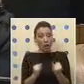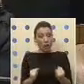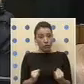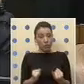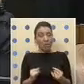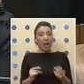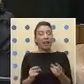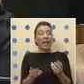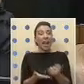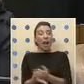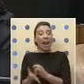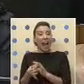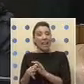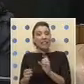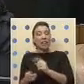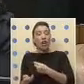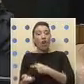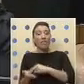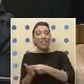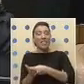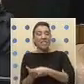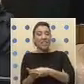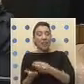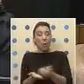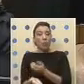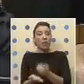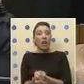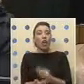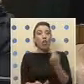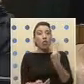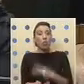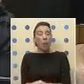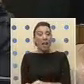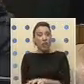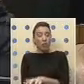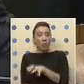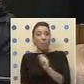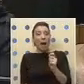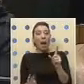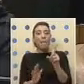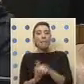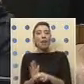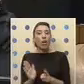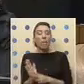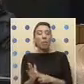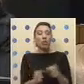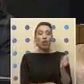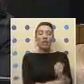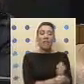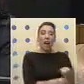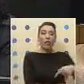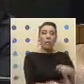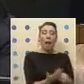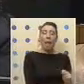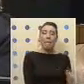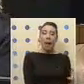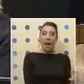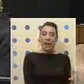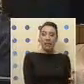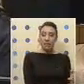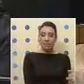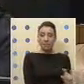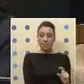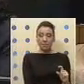reparten utilidades, los dueños del capital han terminado pagando menos impuestos que los propios trabajadores. Además acá, y por su